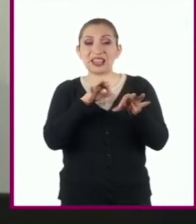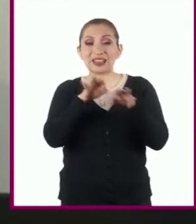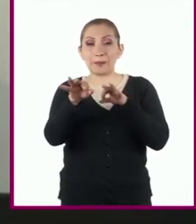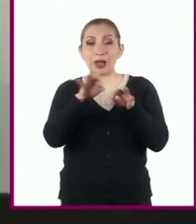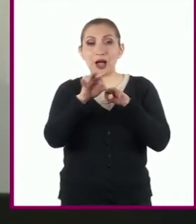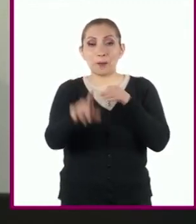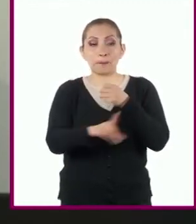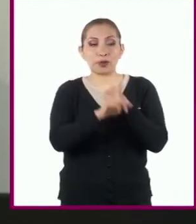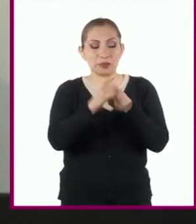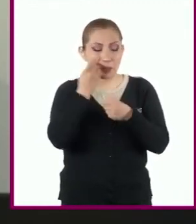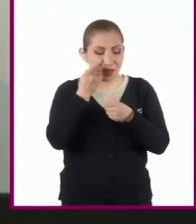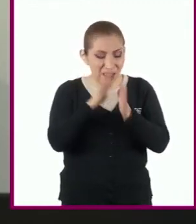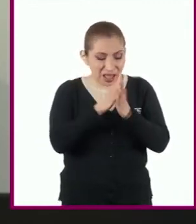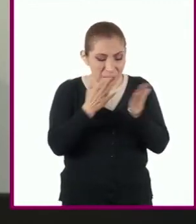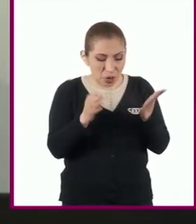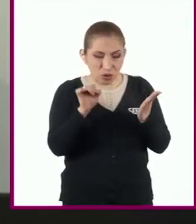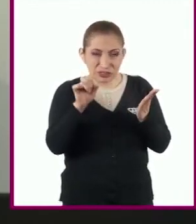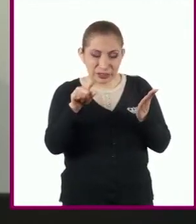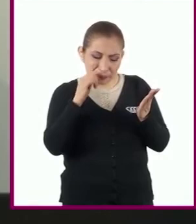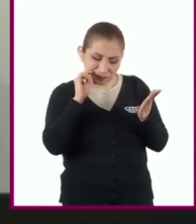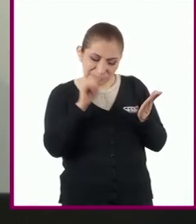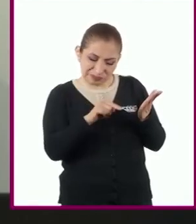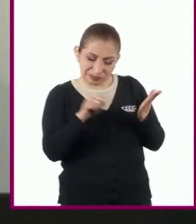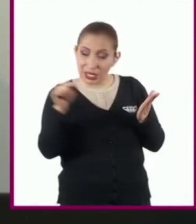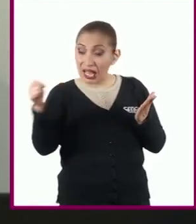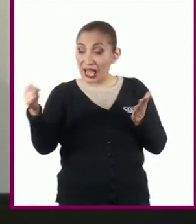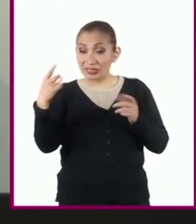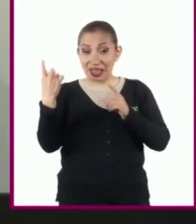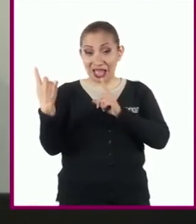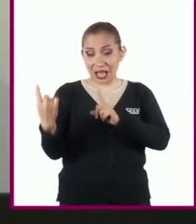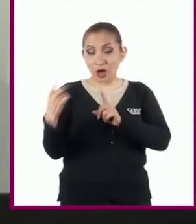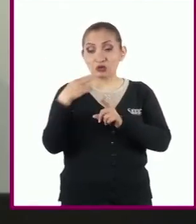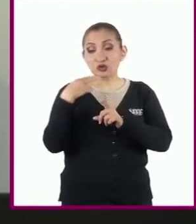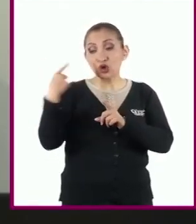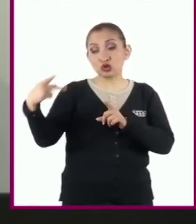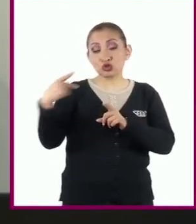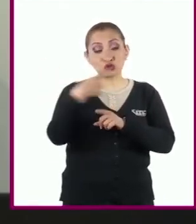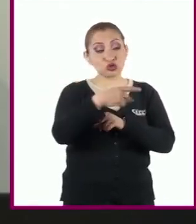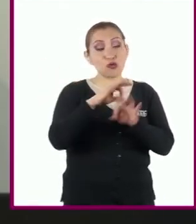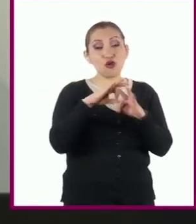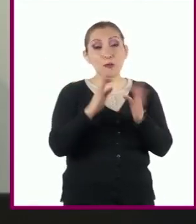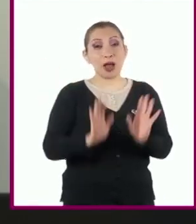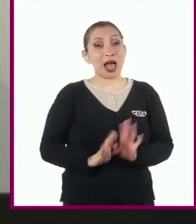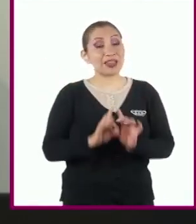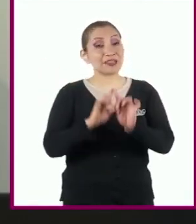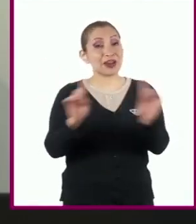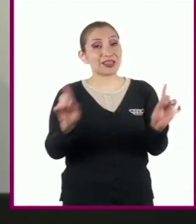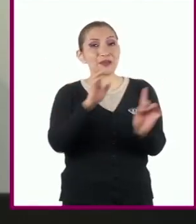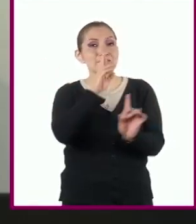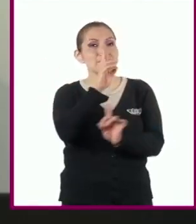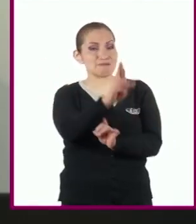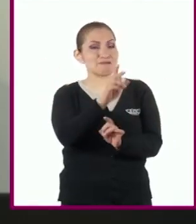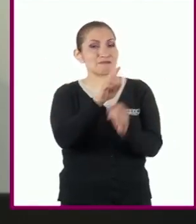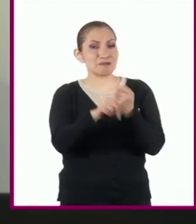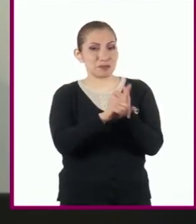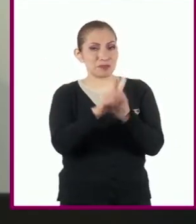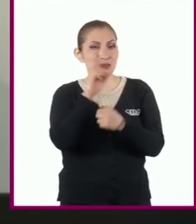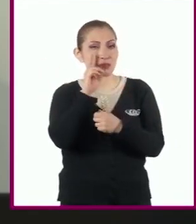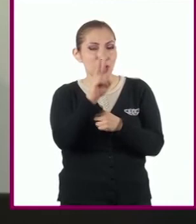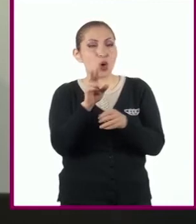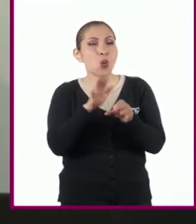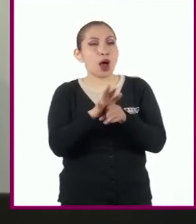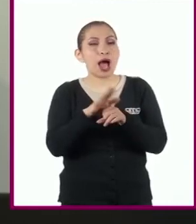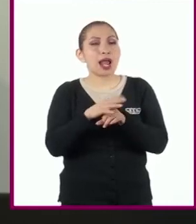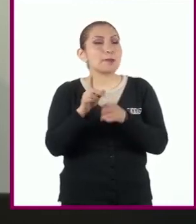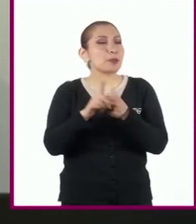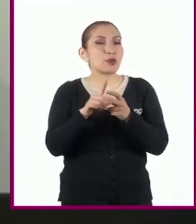un problema de su libro de texto. Cada uno de ellos usó una forma diferente de resolverla. Veamos cuál